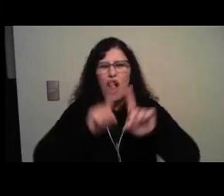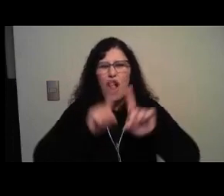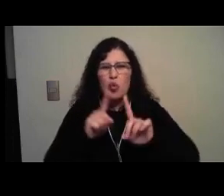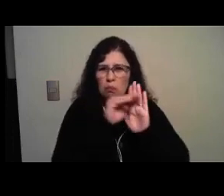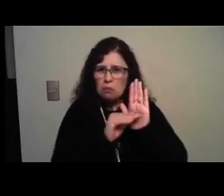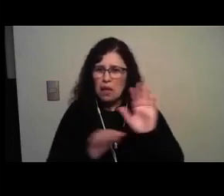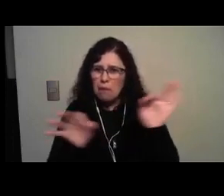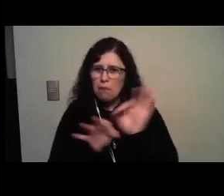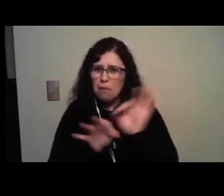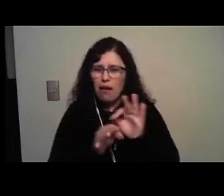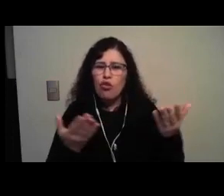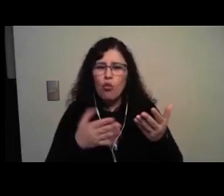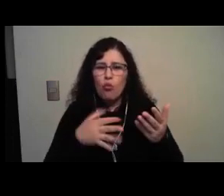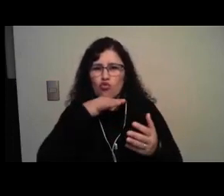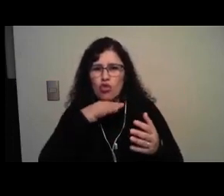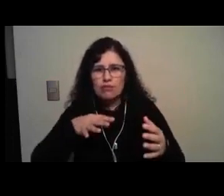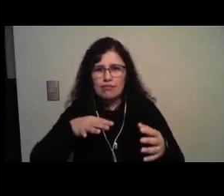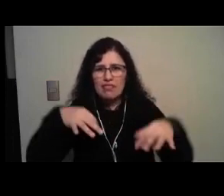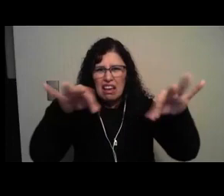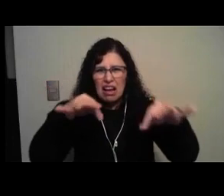cómo poder utilizarlo,